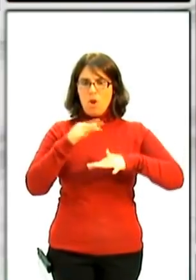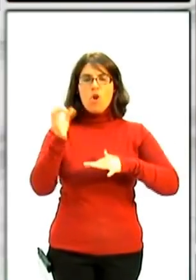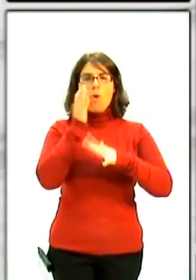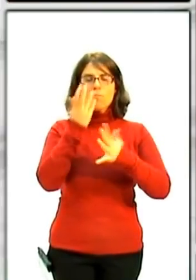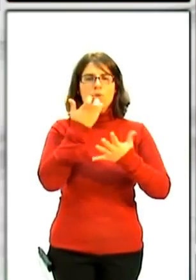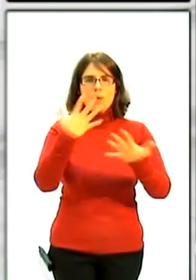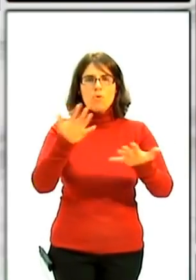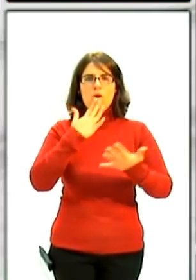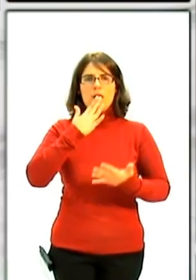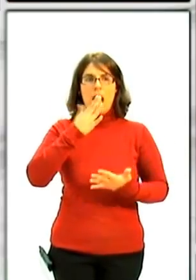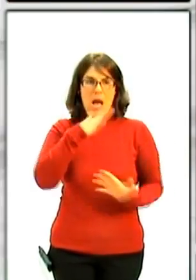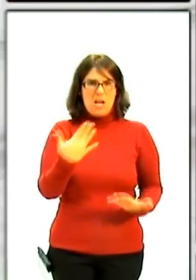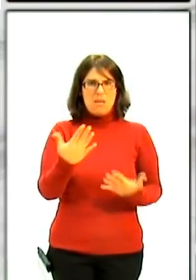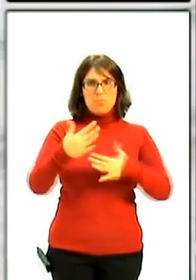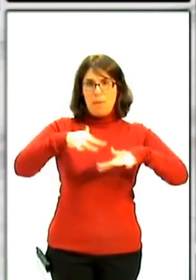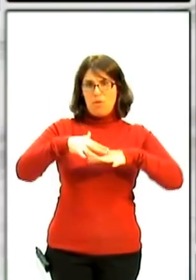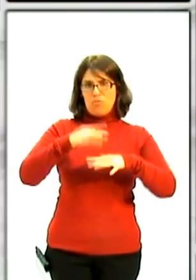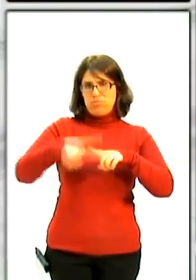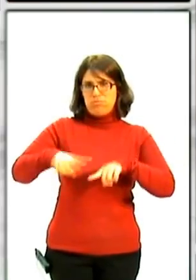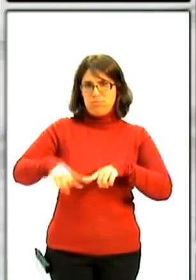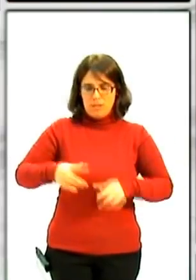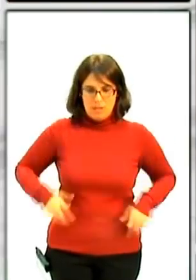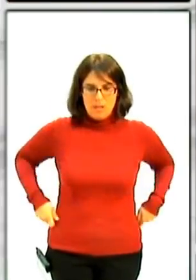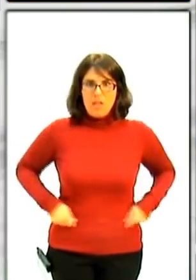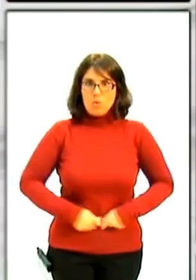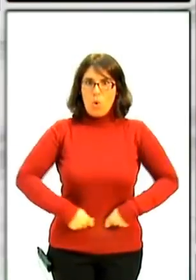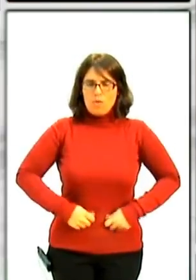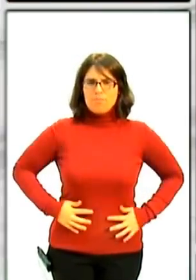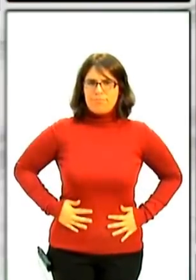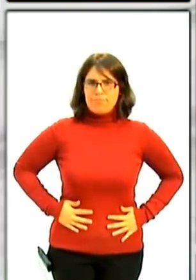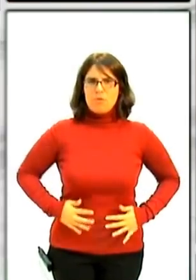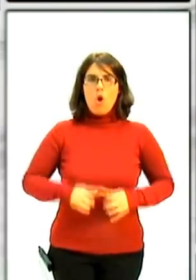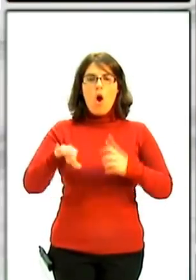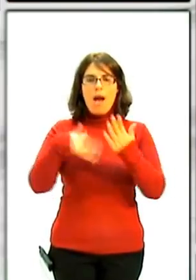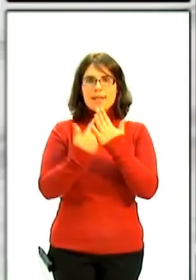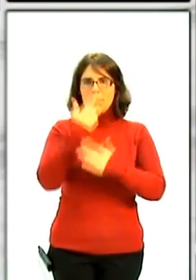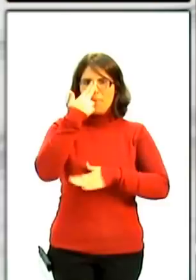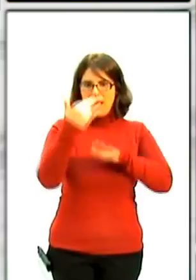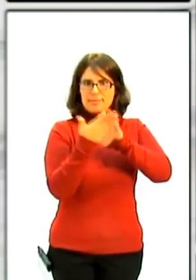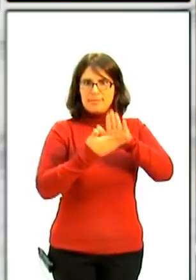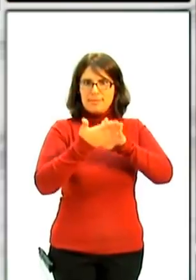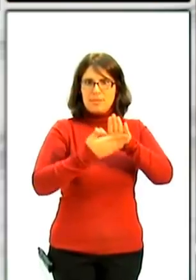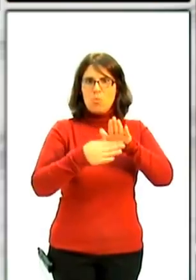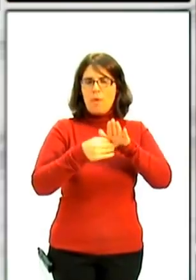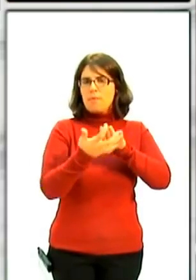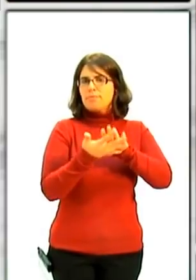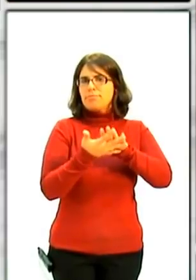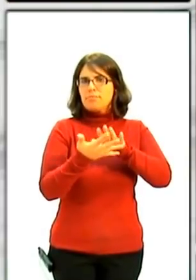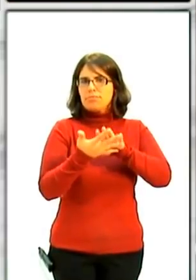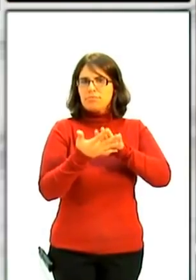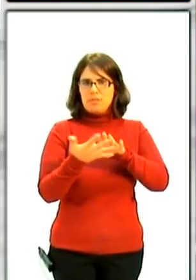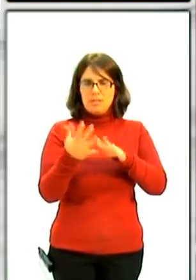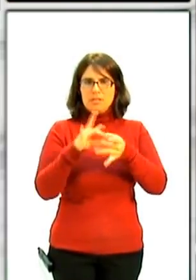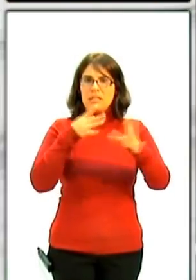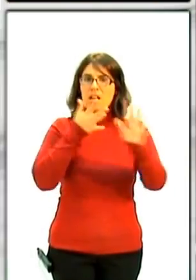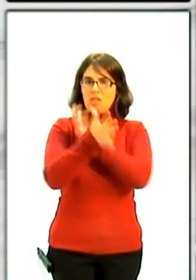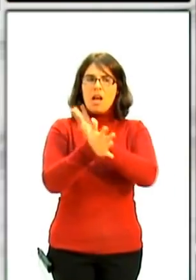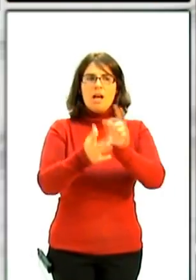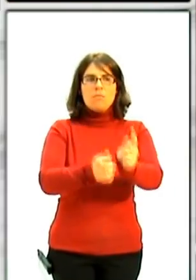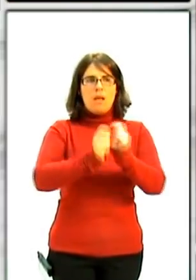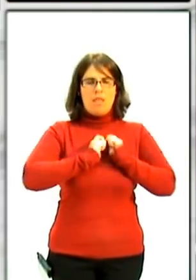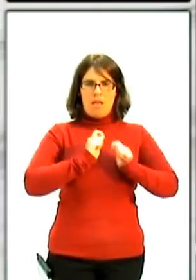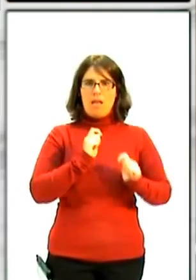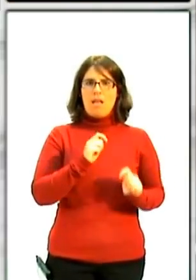cinturones, incluso hay sensores puestos en los zapatos, muñequeras, etcétera, que te pueden vibrar y mantener, por